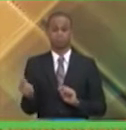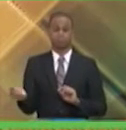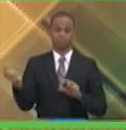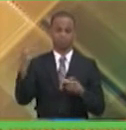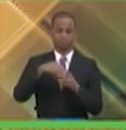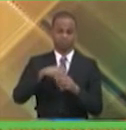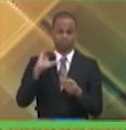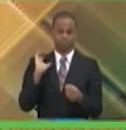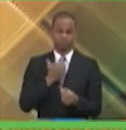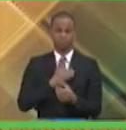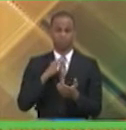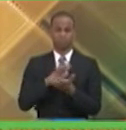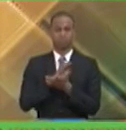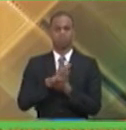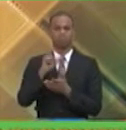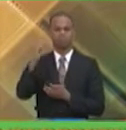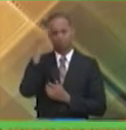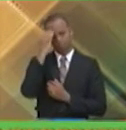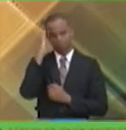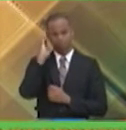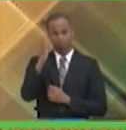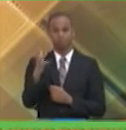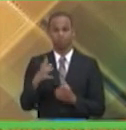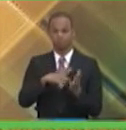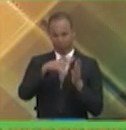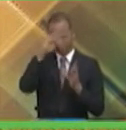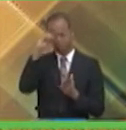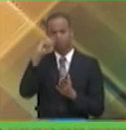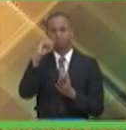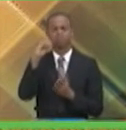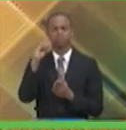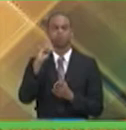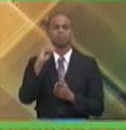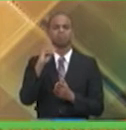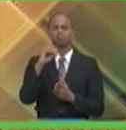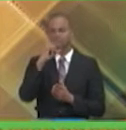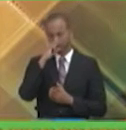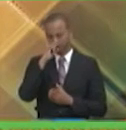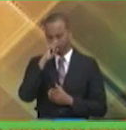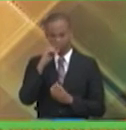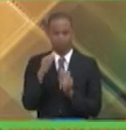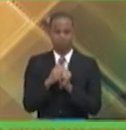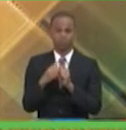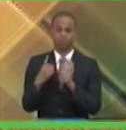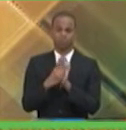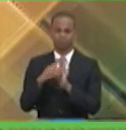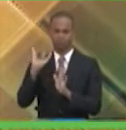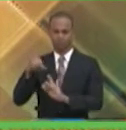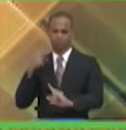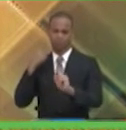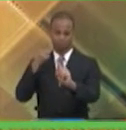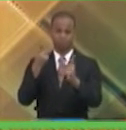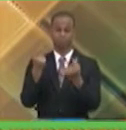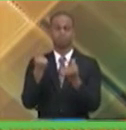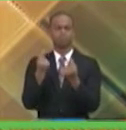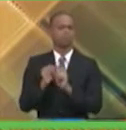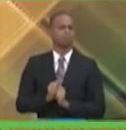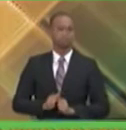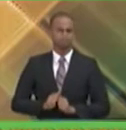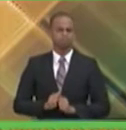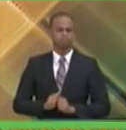inscribirse en nuestra escuela, sepan que van a aprender también niños, porque ese fue el objetivo general, que